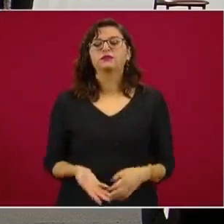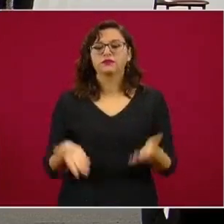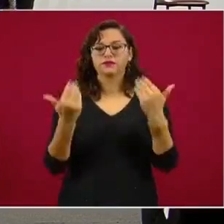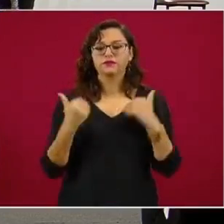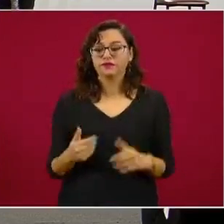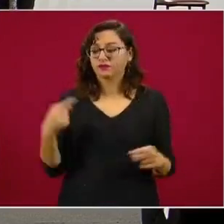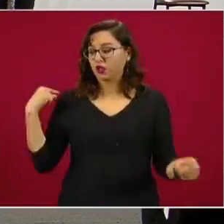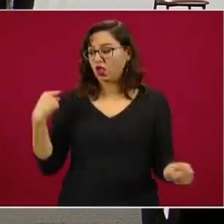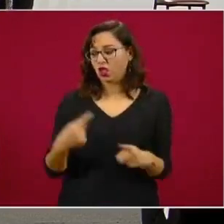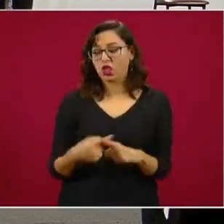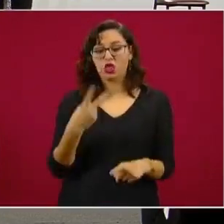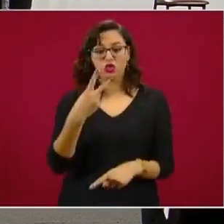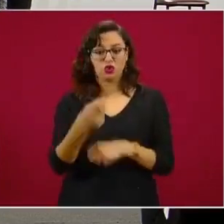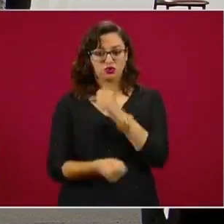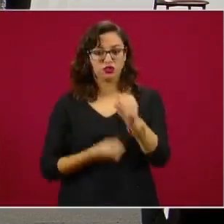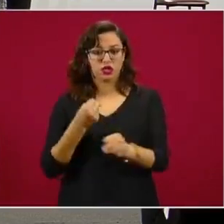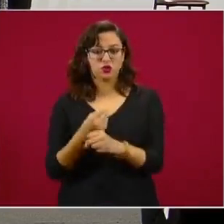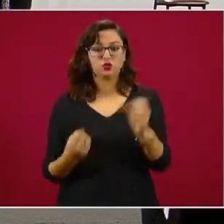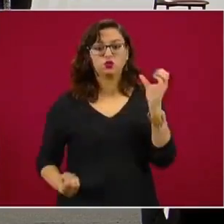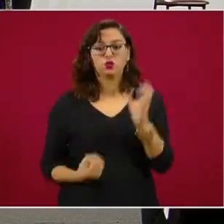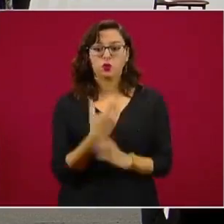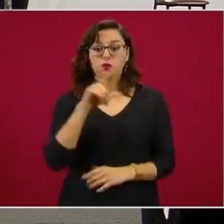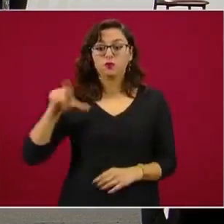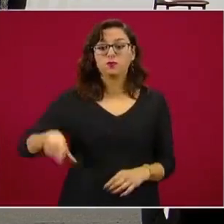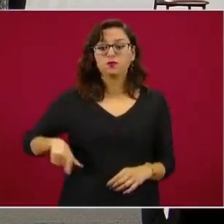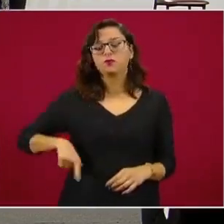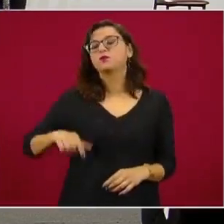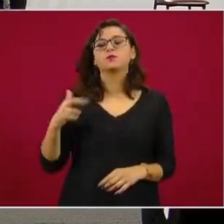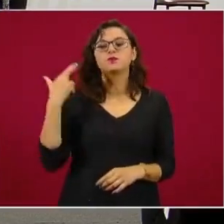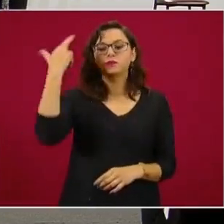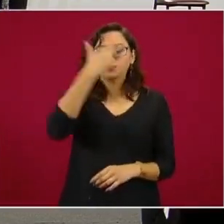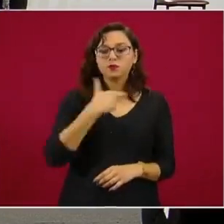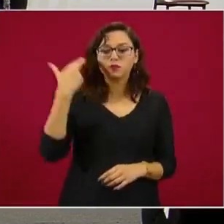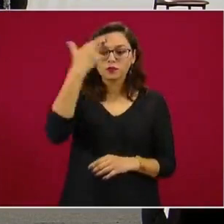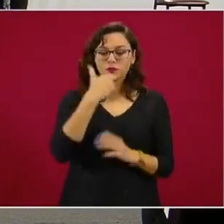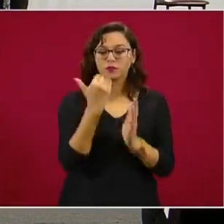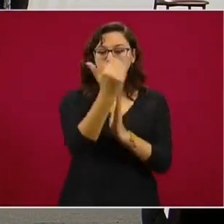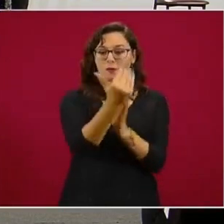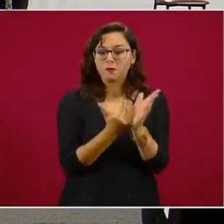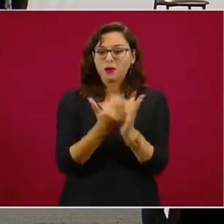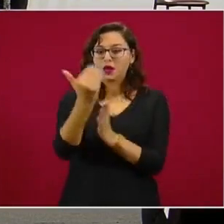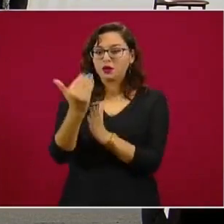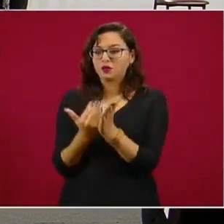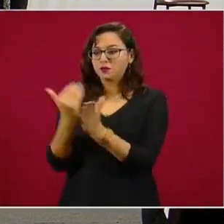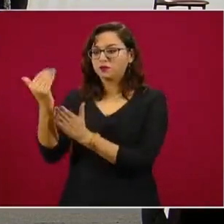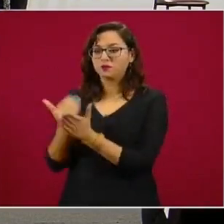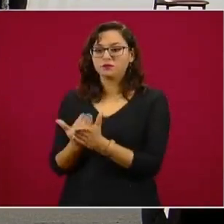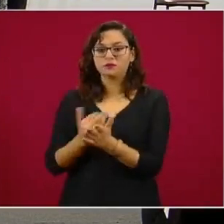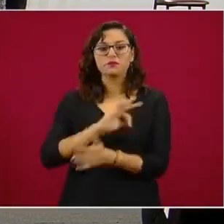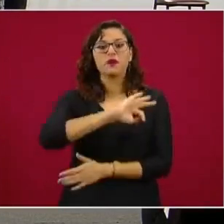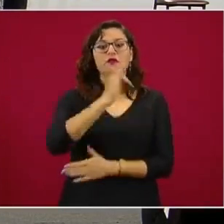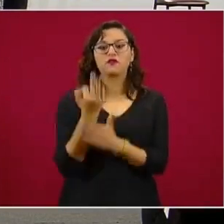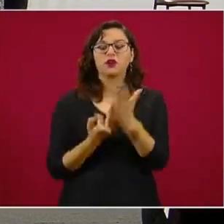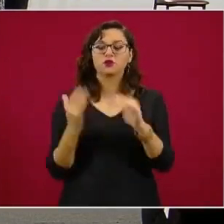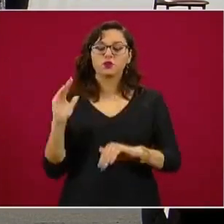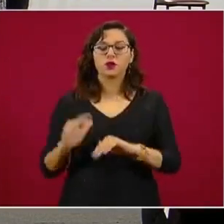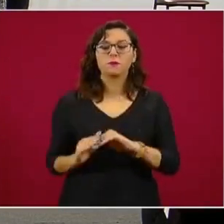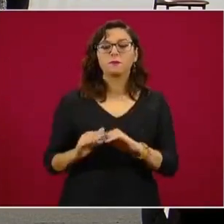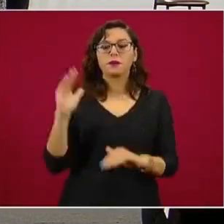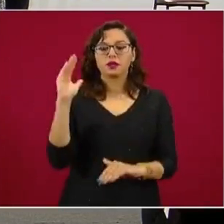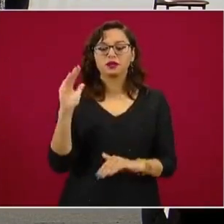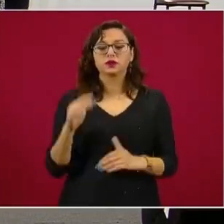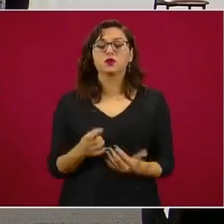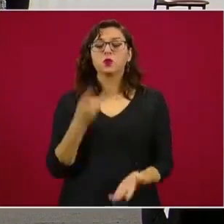años que lleva la presente administración se han revisado menos contribuyentes, pero con un monto de facturación mayor. Solo